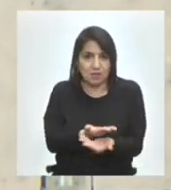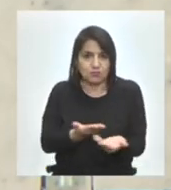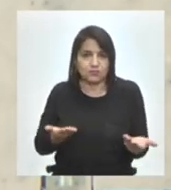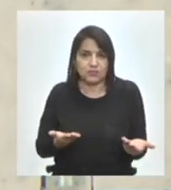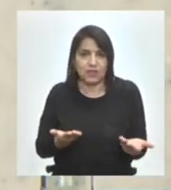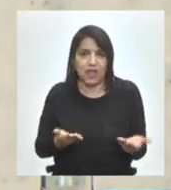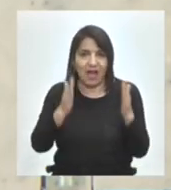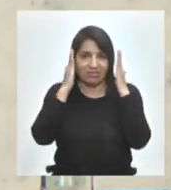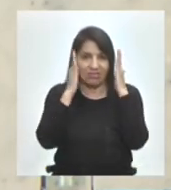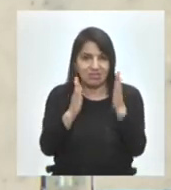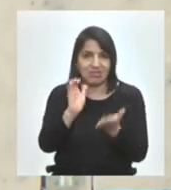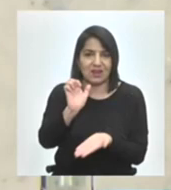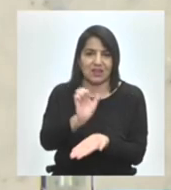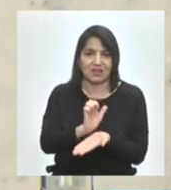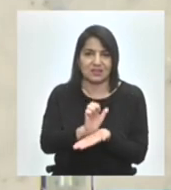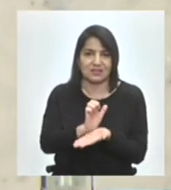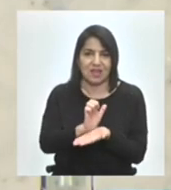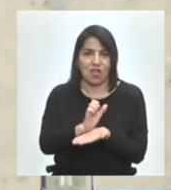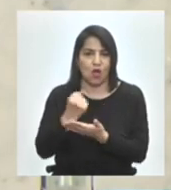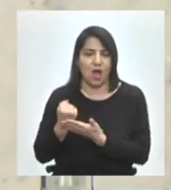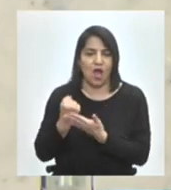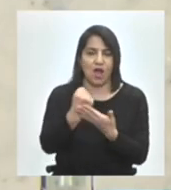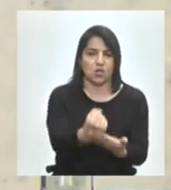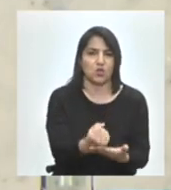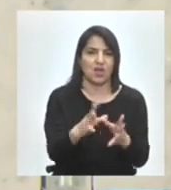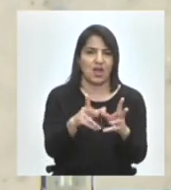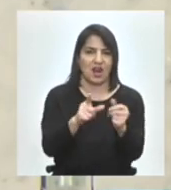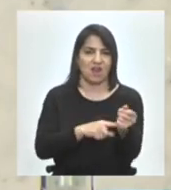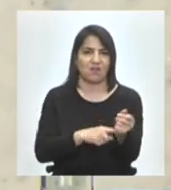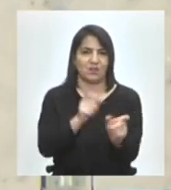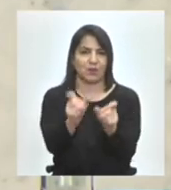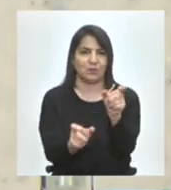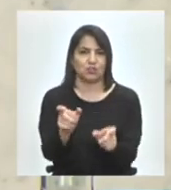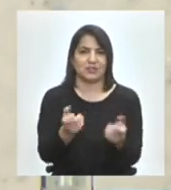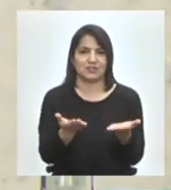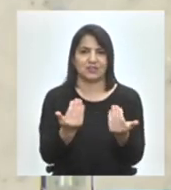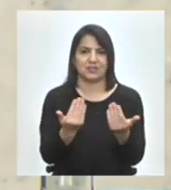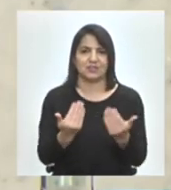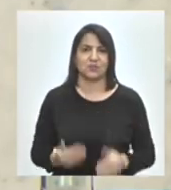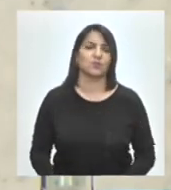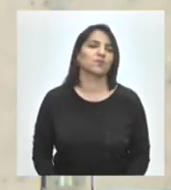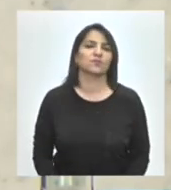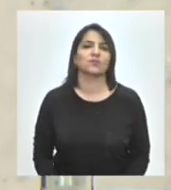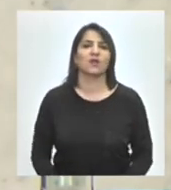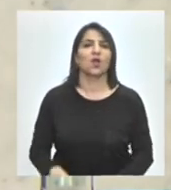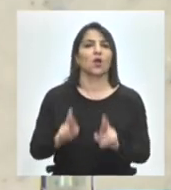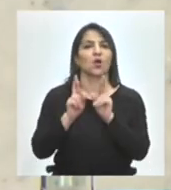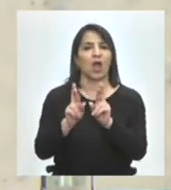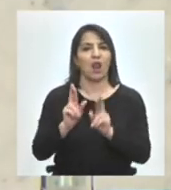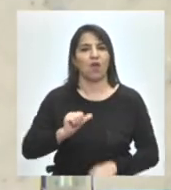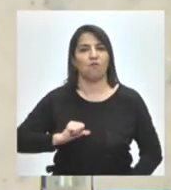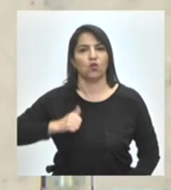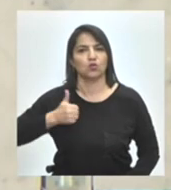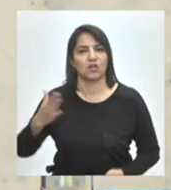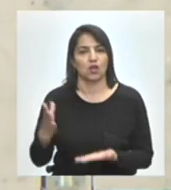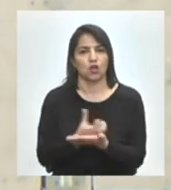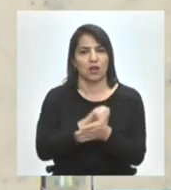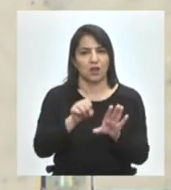desde el Estado una mano amiga a las familias y a las personas que lo necesitan. Espero que la voluntad de lograr